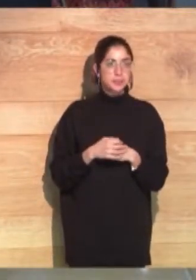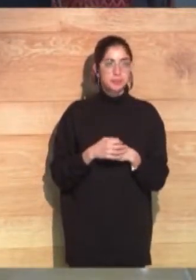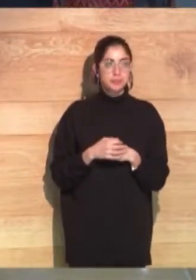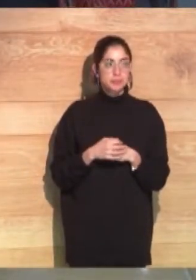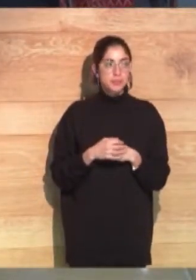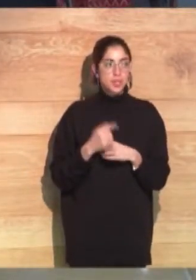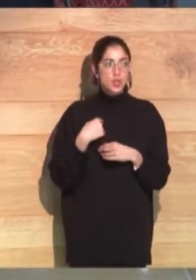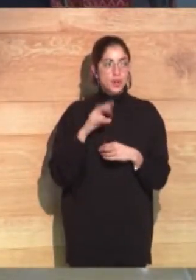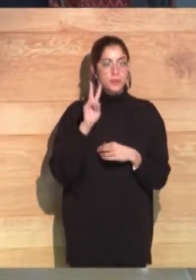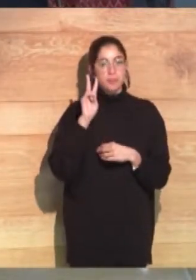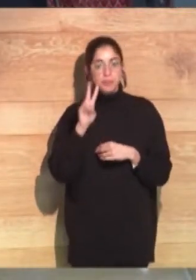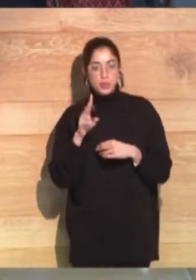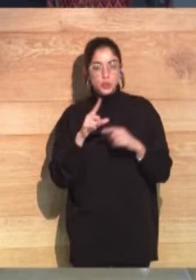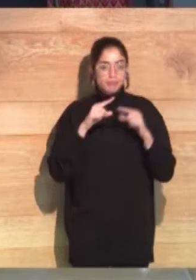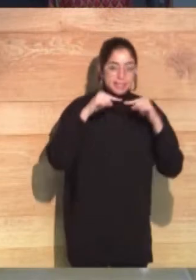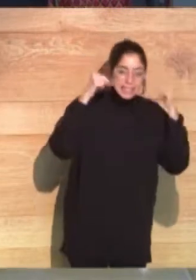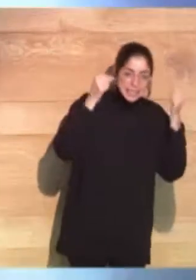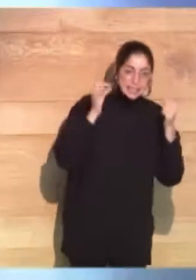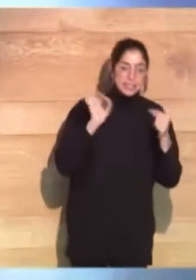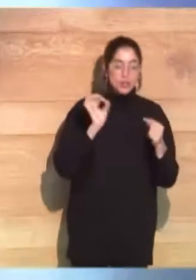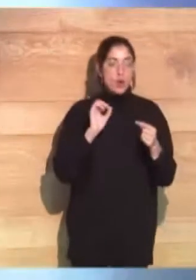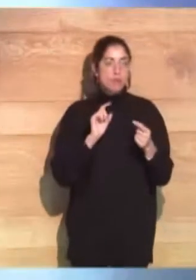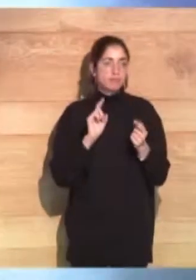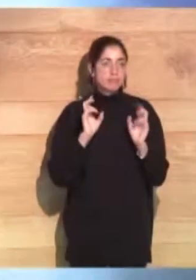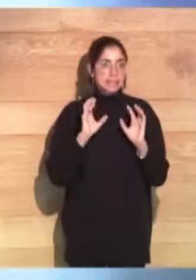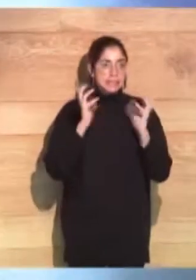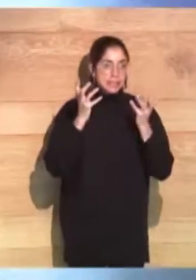He visto algunas risas y alguna reacción.